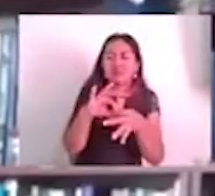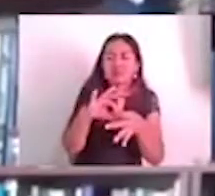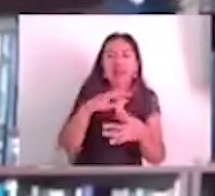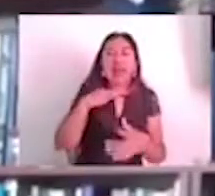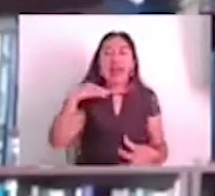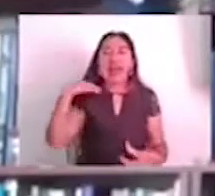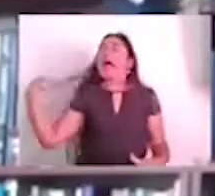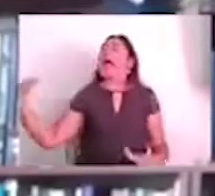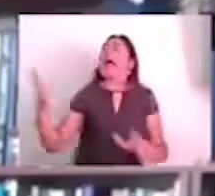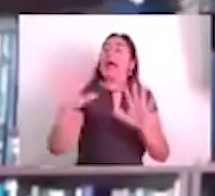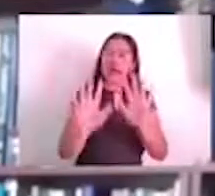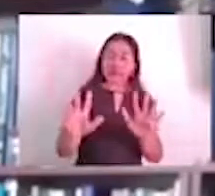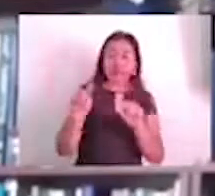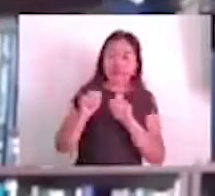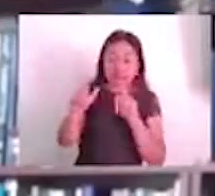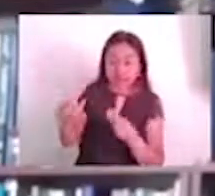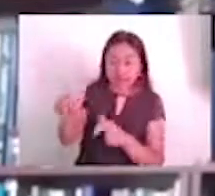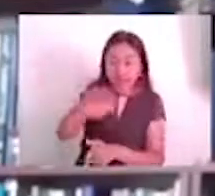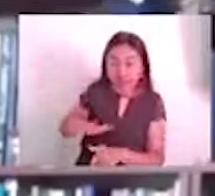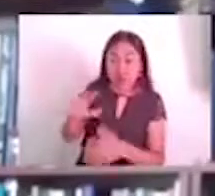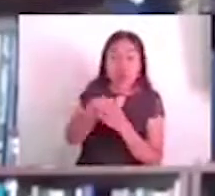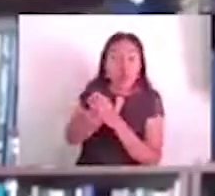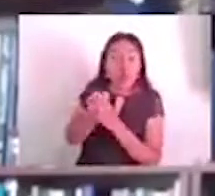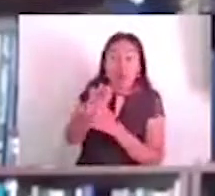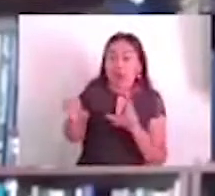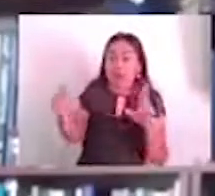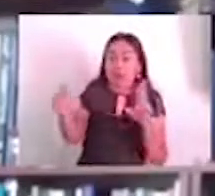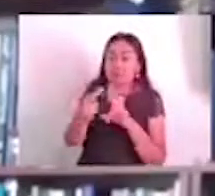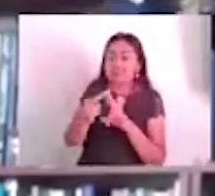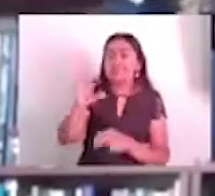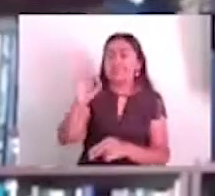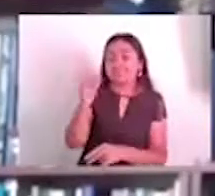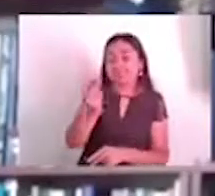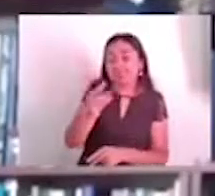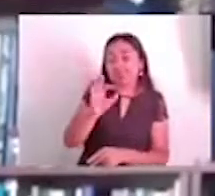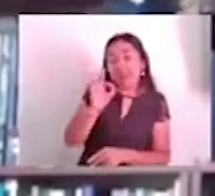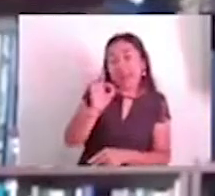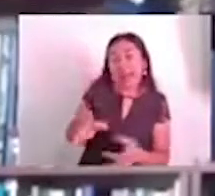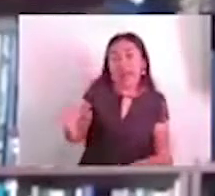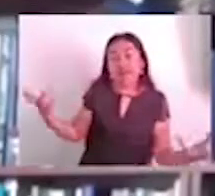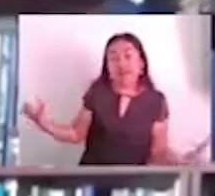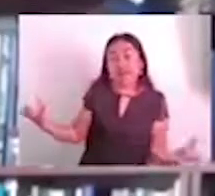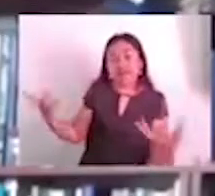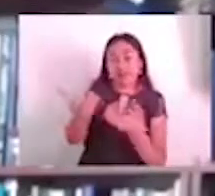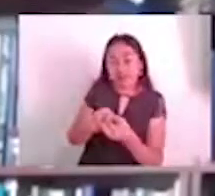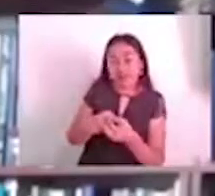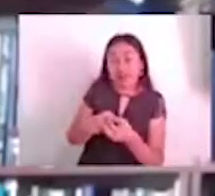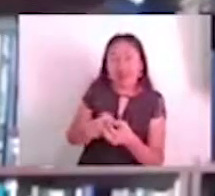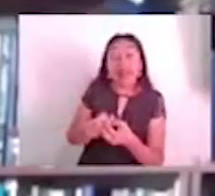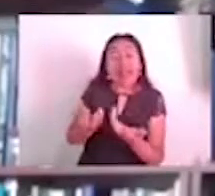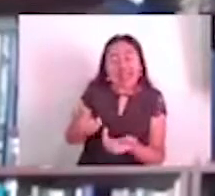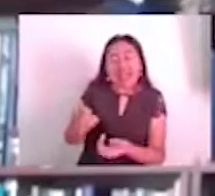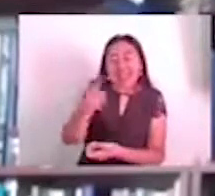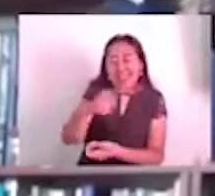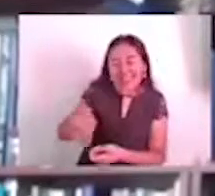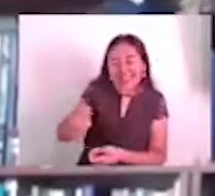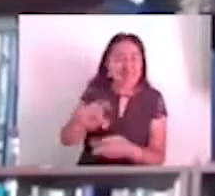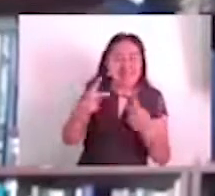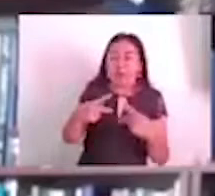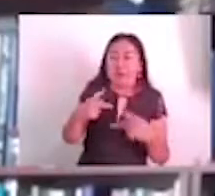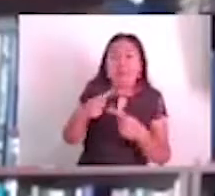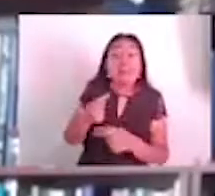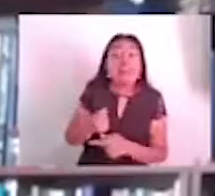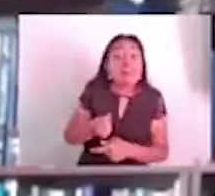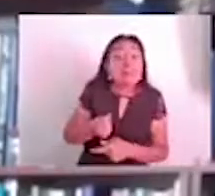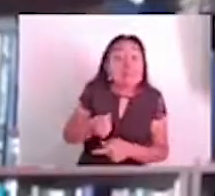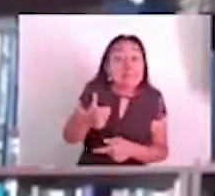aceptar la nueva religión. Son los señores de Tlaxcala son los primeros que se bautizan, los primeritos, y se hace